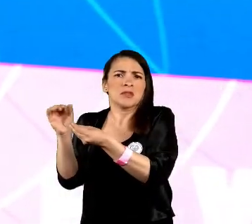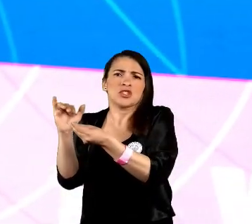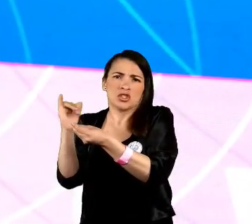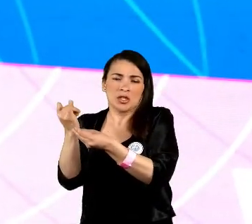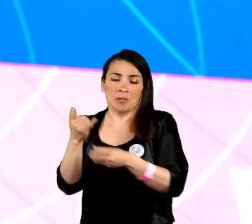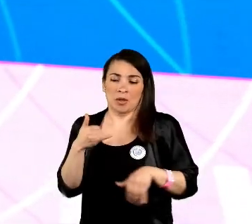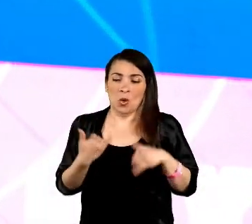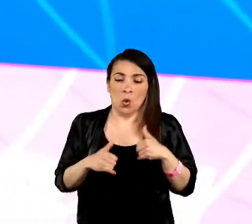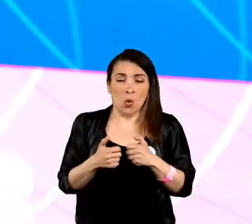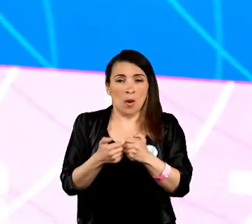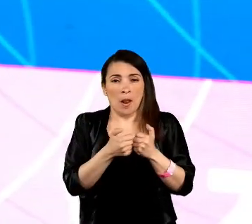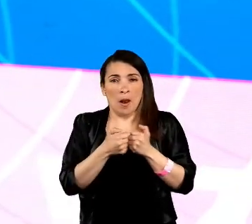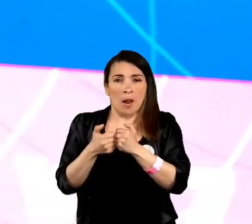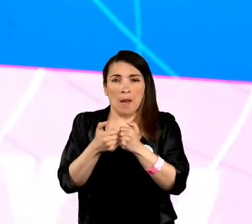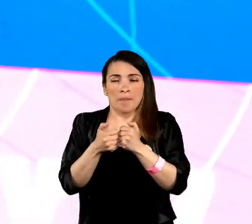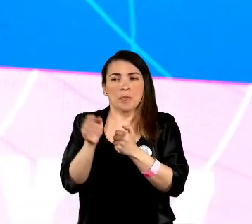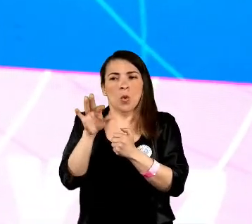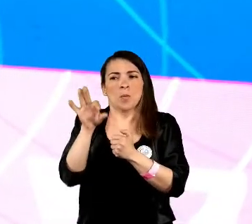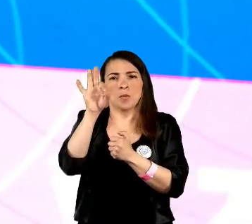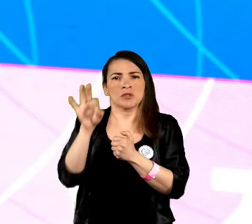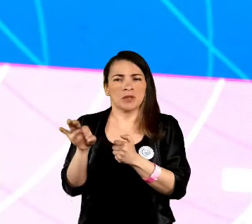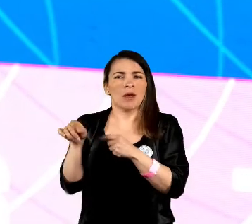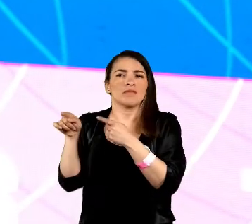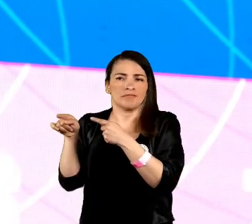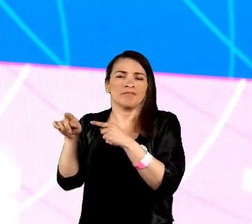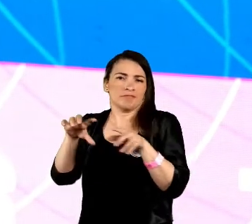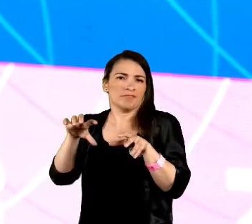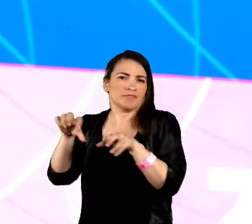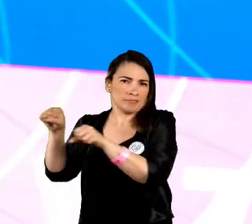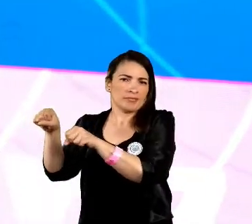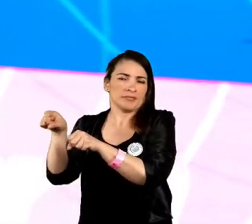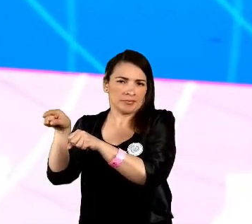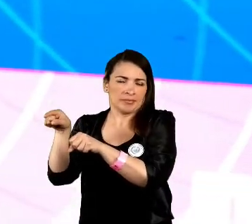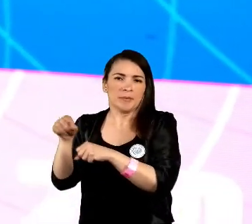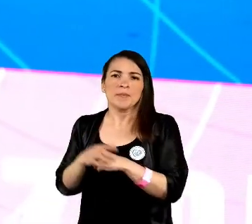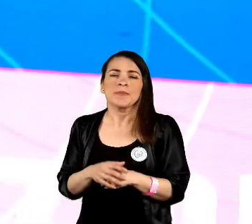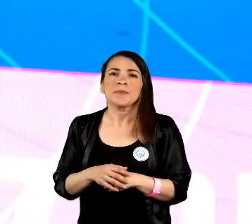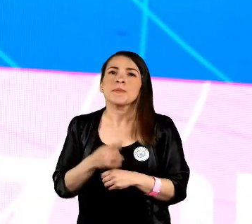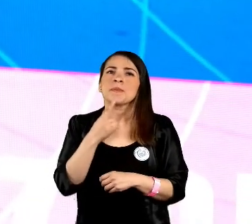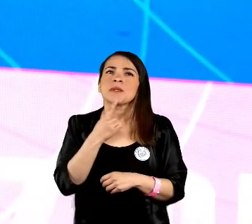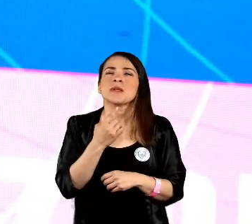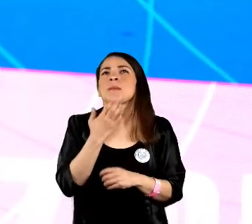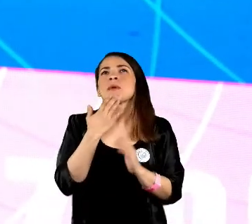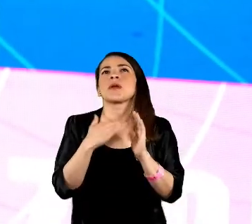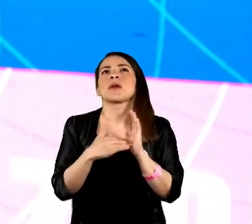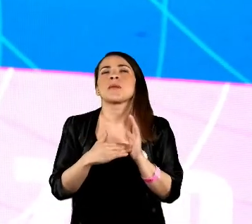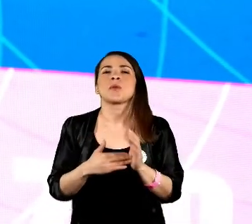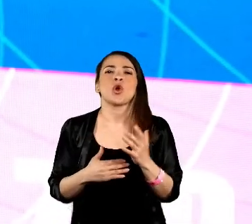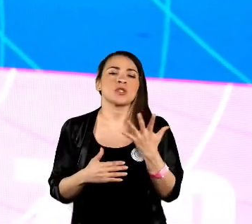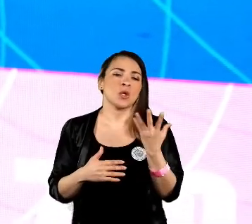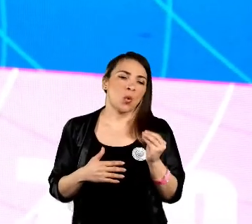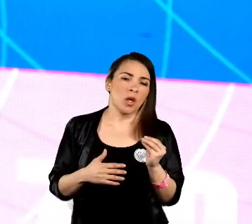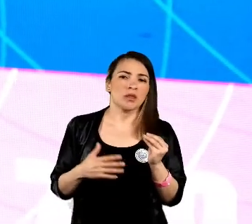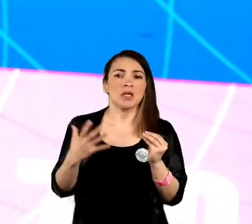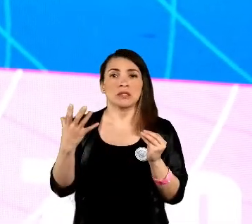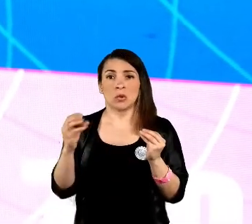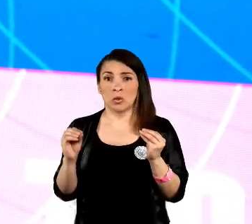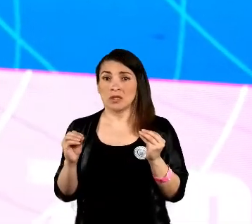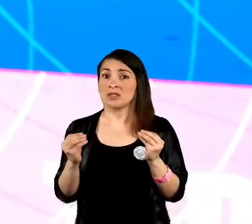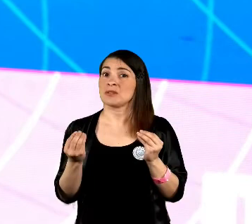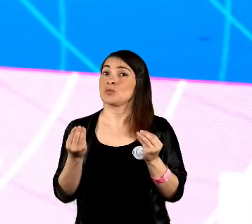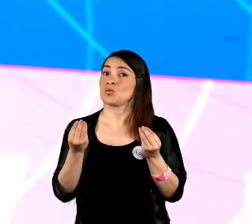juego ese porcentaje casi siempre podamos un ejemplo que sea 50 50 que es mucho